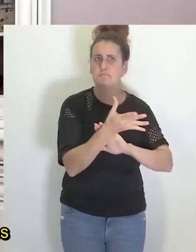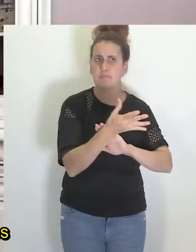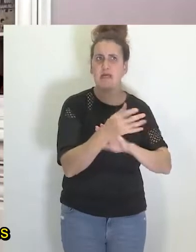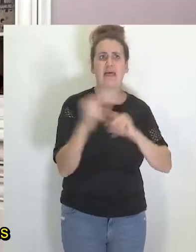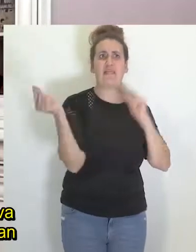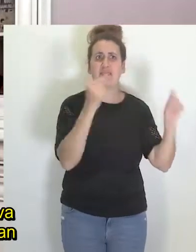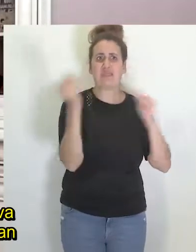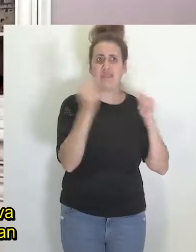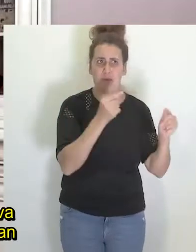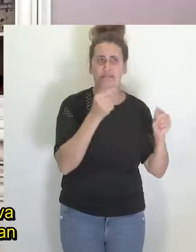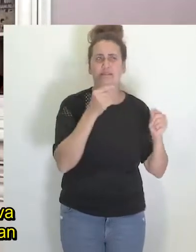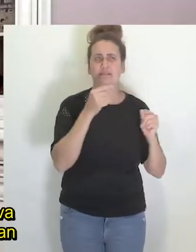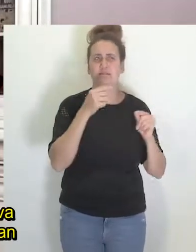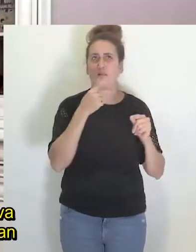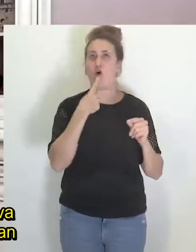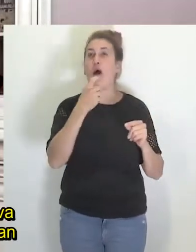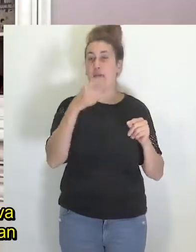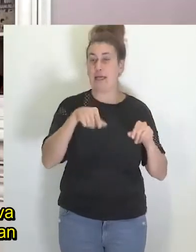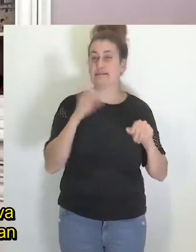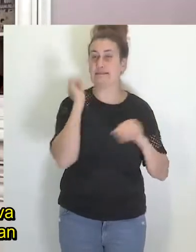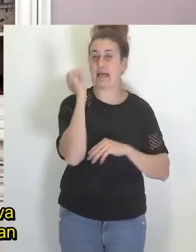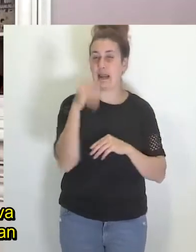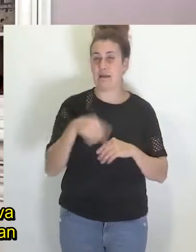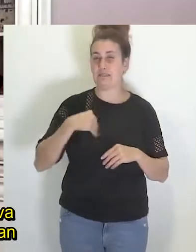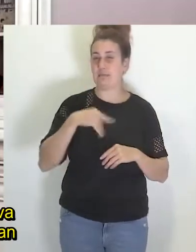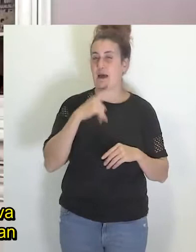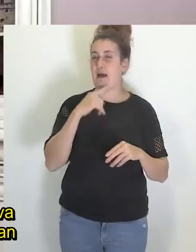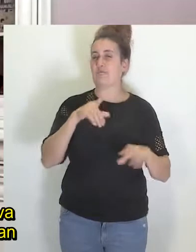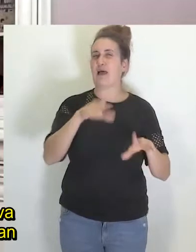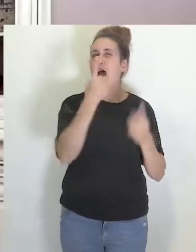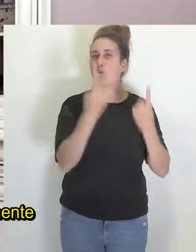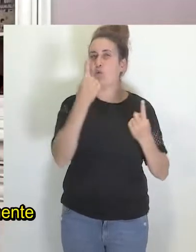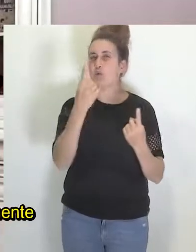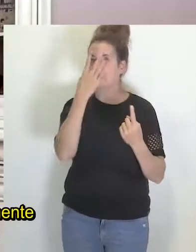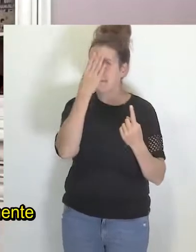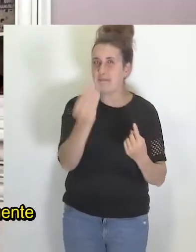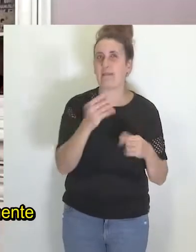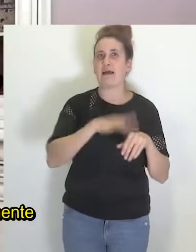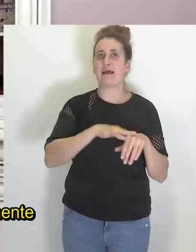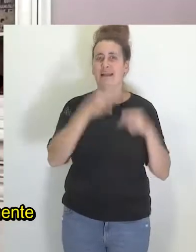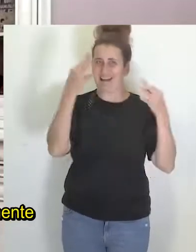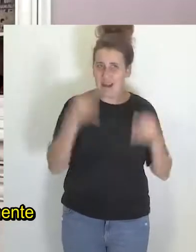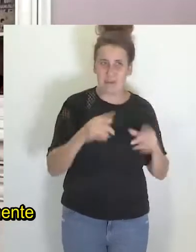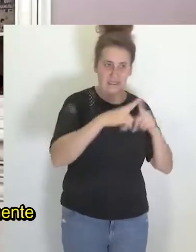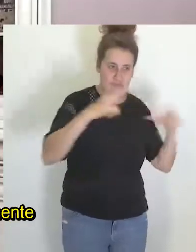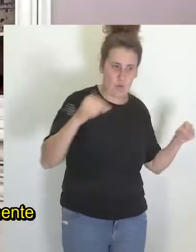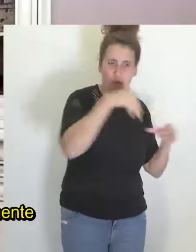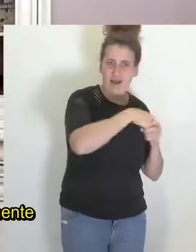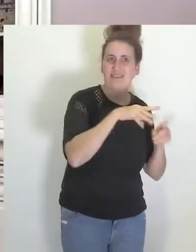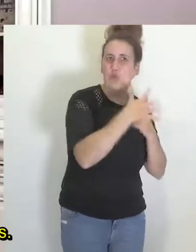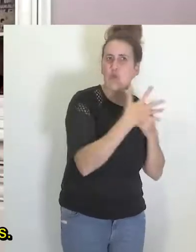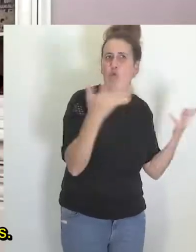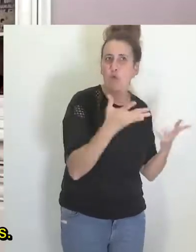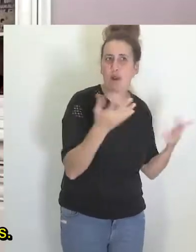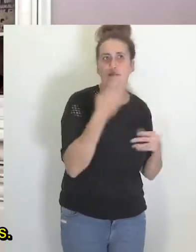debates para muy pobres, y espero que esta charla sirva para que algunos comprendan qué es lo que está verdaderamente sucediendo en Nicaragua,